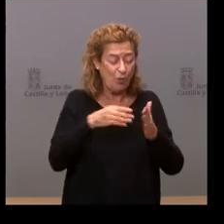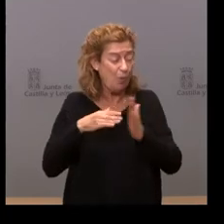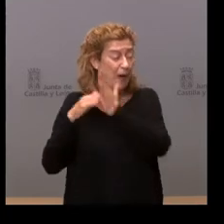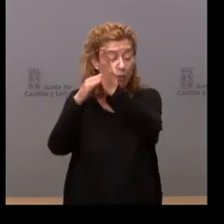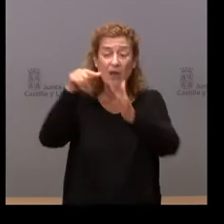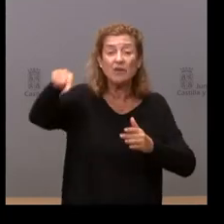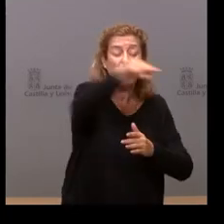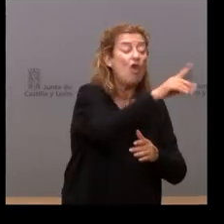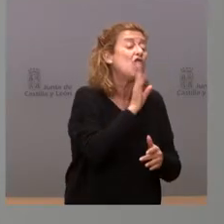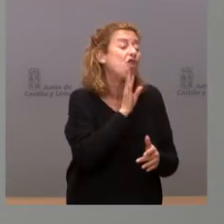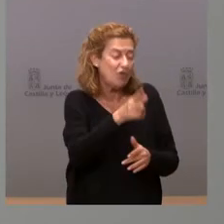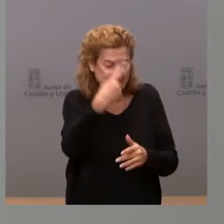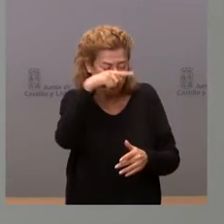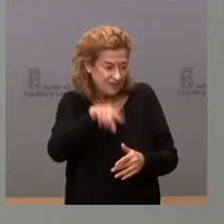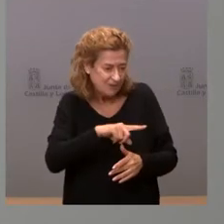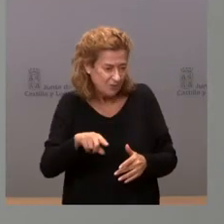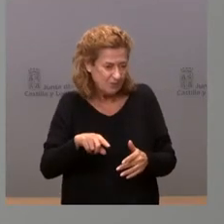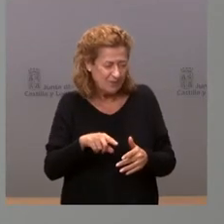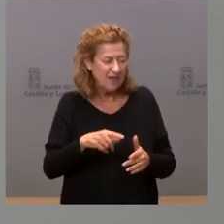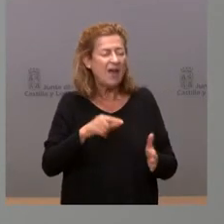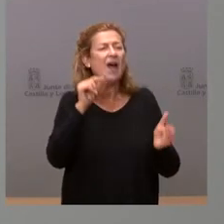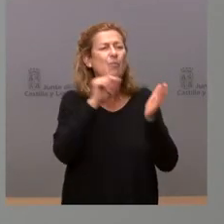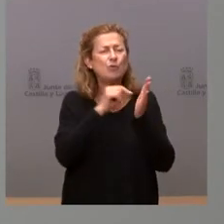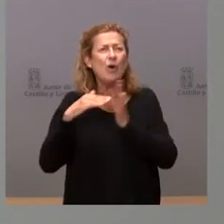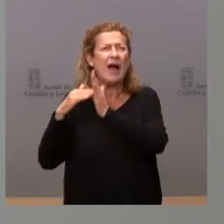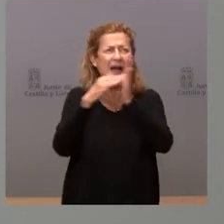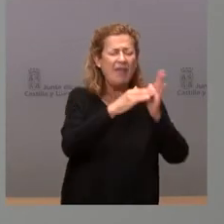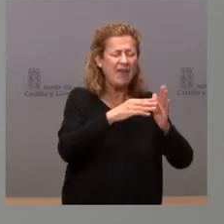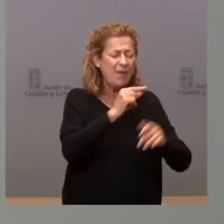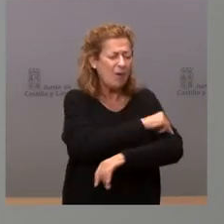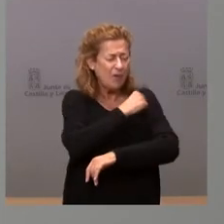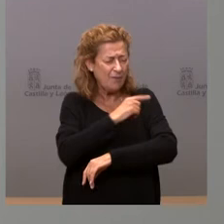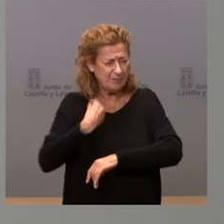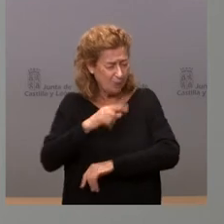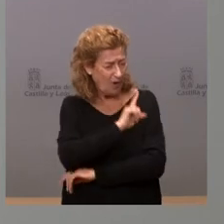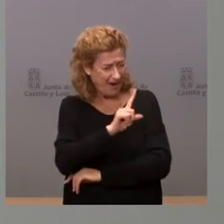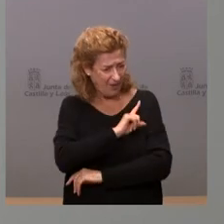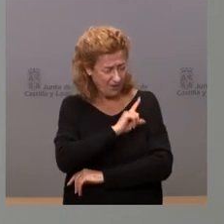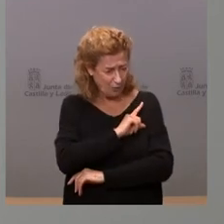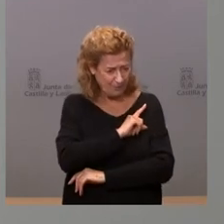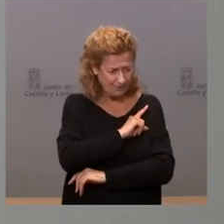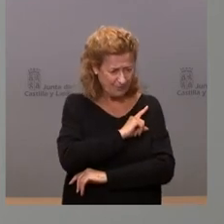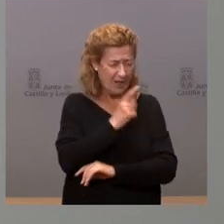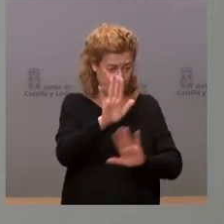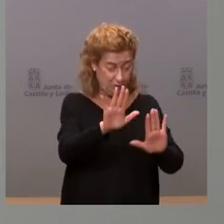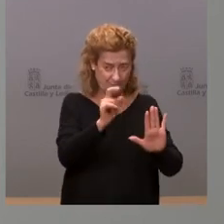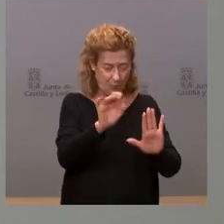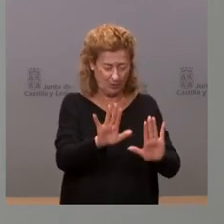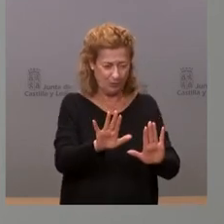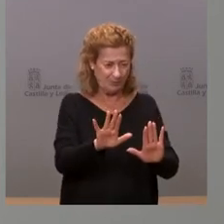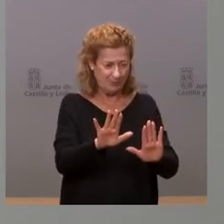gracias a los puntos móviles de vacunación del ejército pues momento vamos a ver